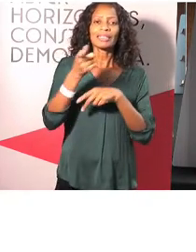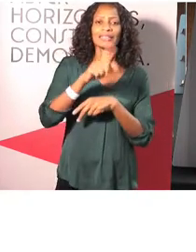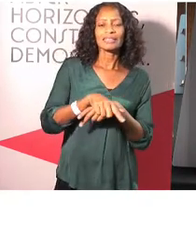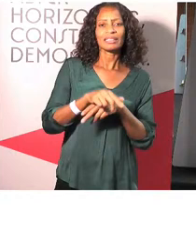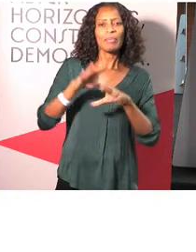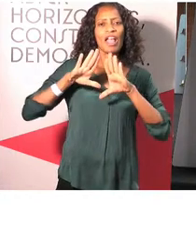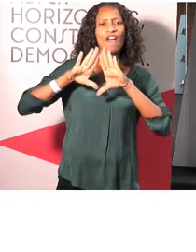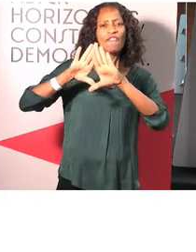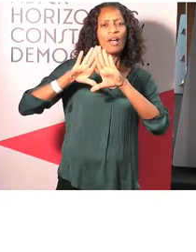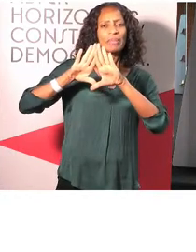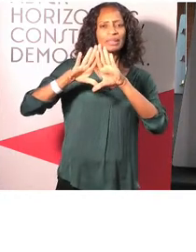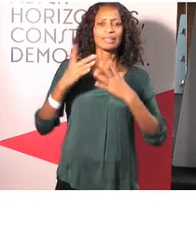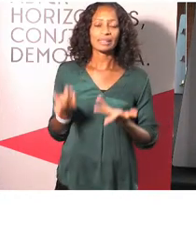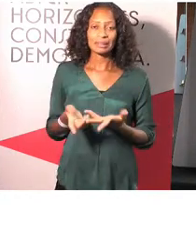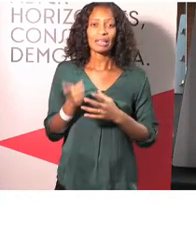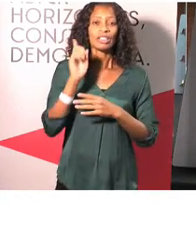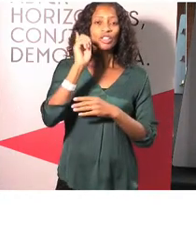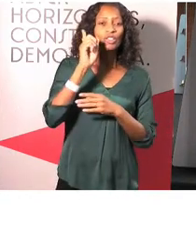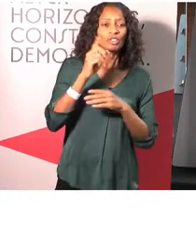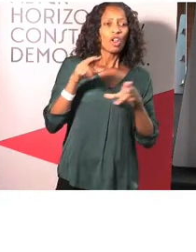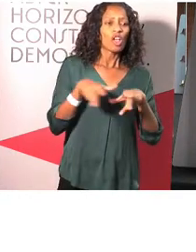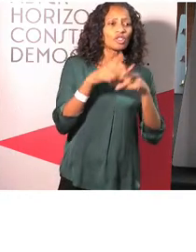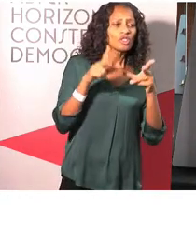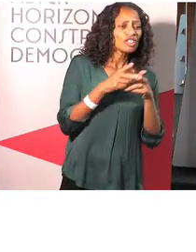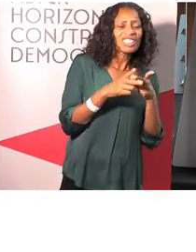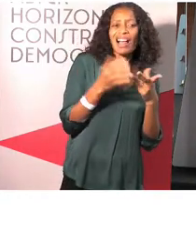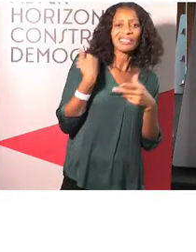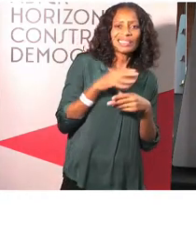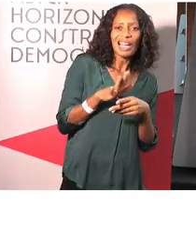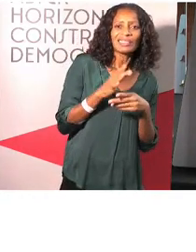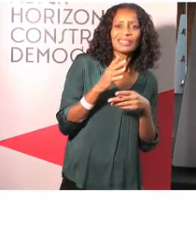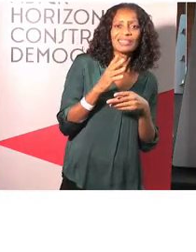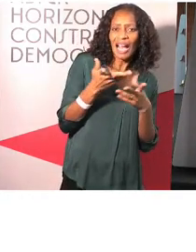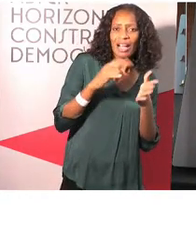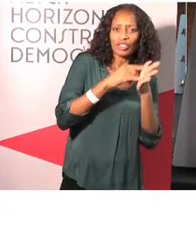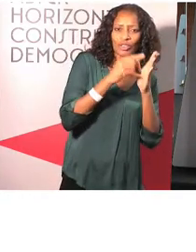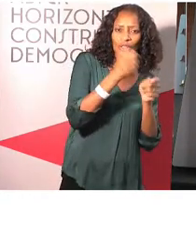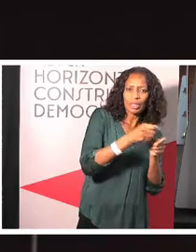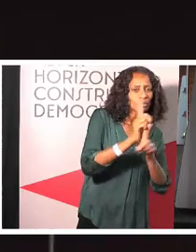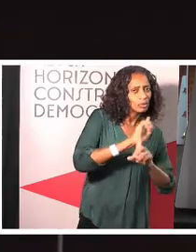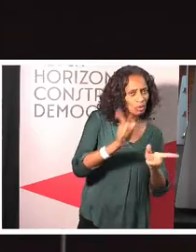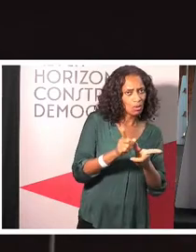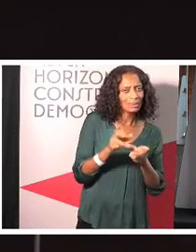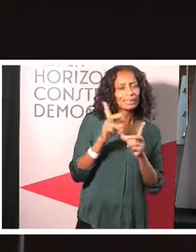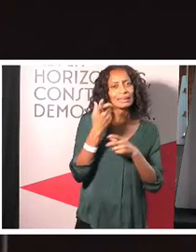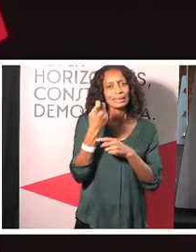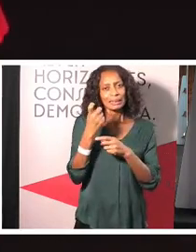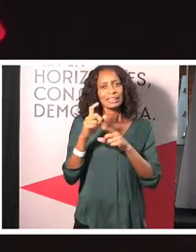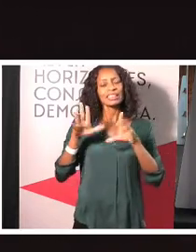y no asumir que solamente porque sea social resuelve bien la cuestión de género. Muchas gracias.